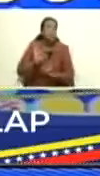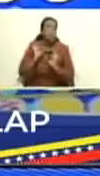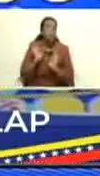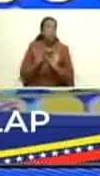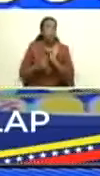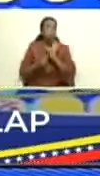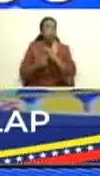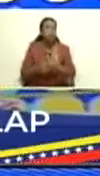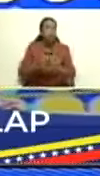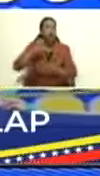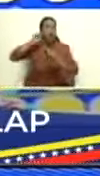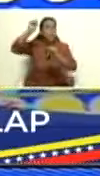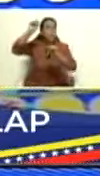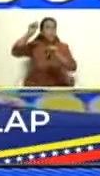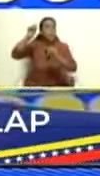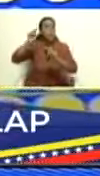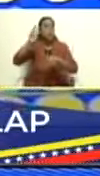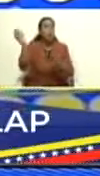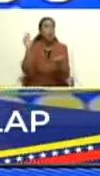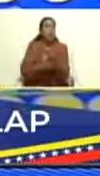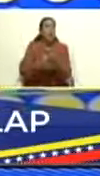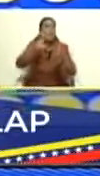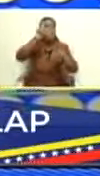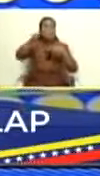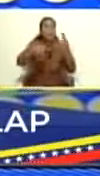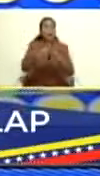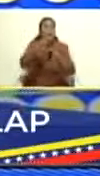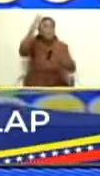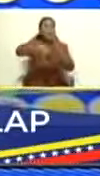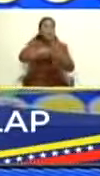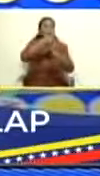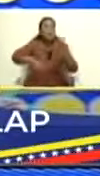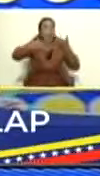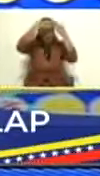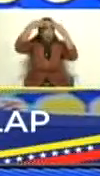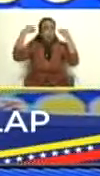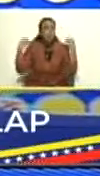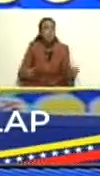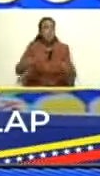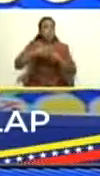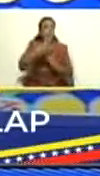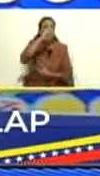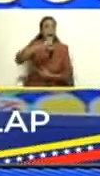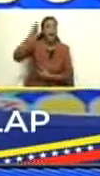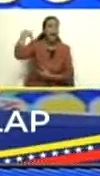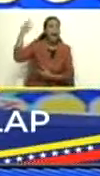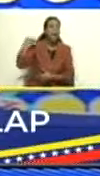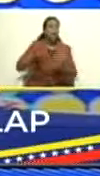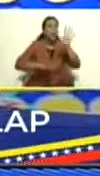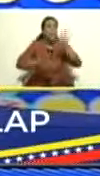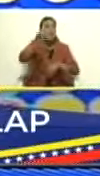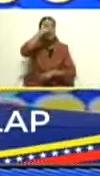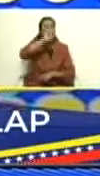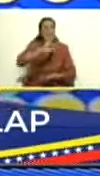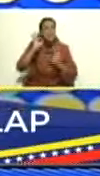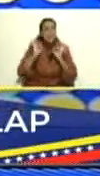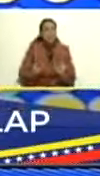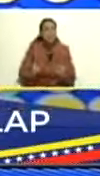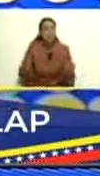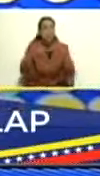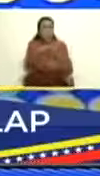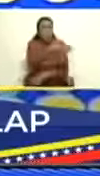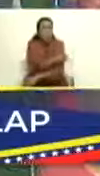nos lleve a la victoria. Prohibido olvidar la guerra económica. Prohibido olvidar la guerra de la